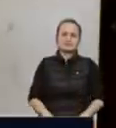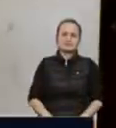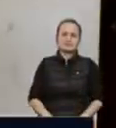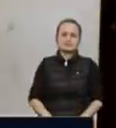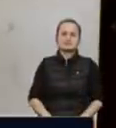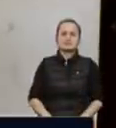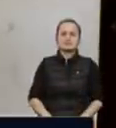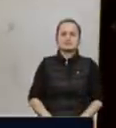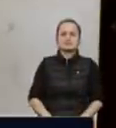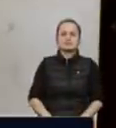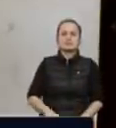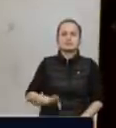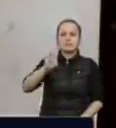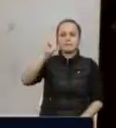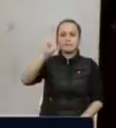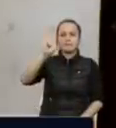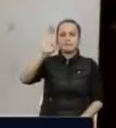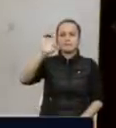en Belén de Bajirá,